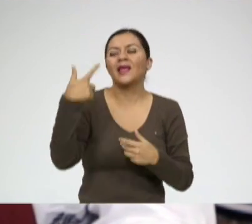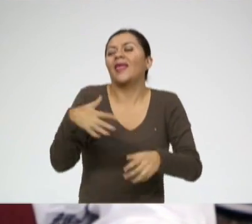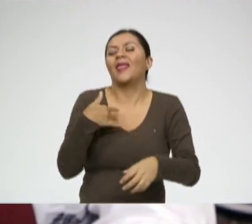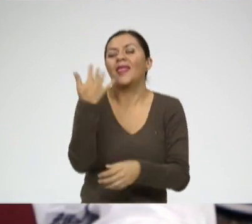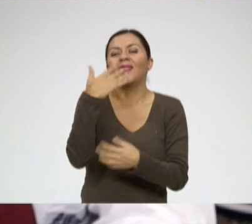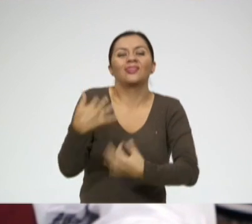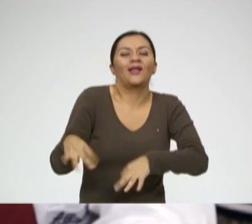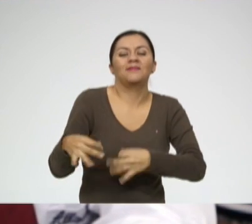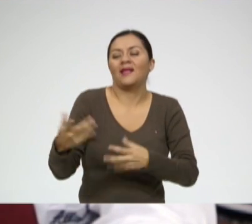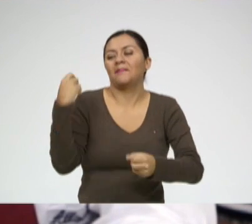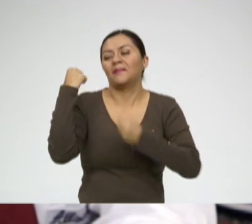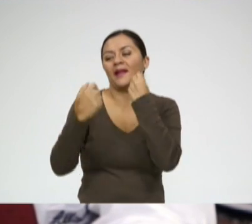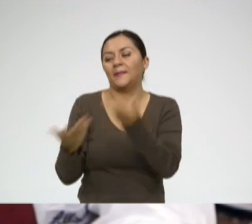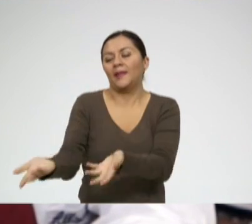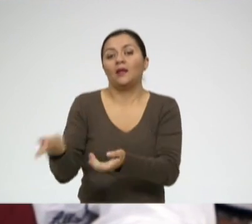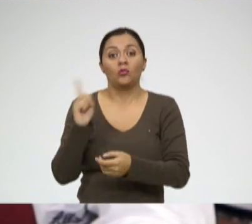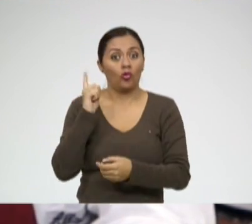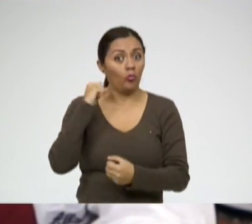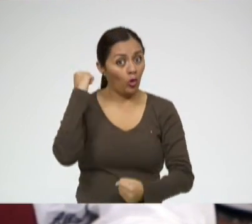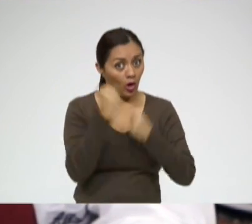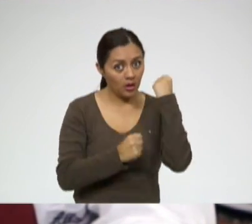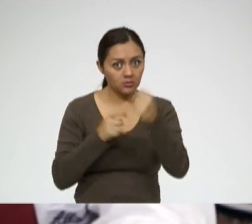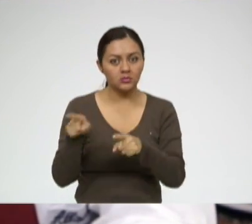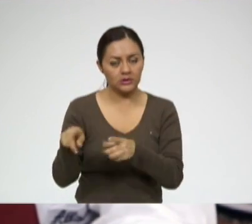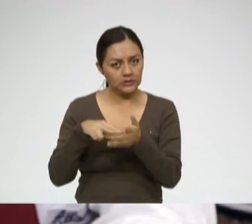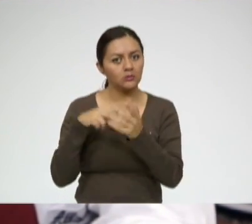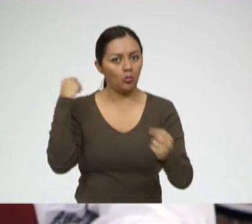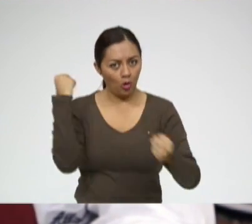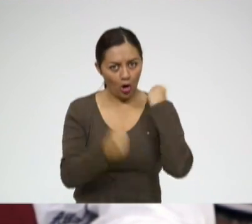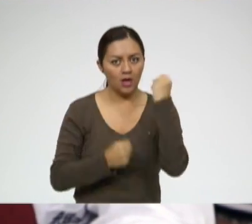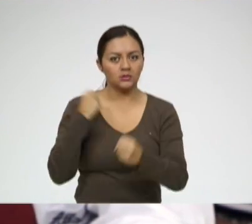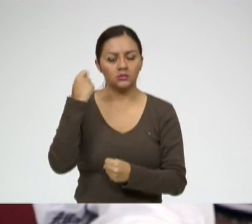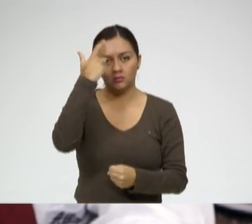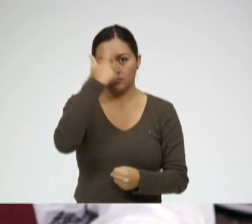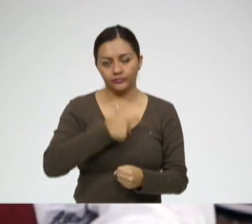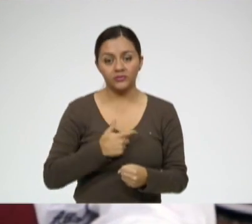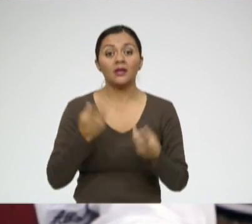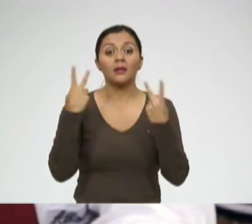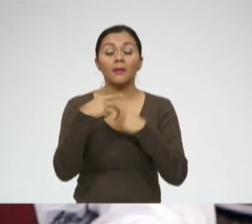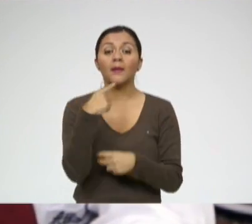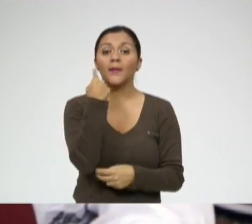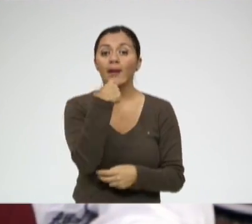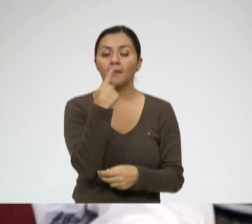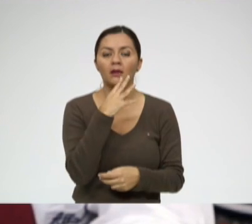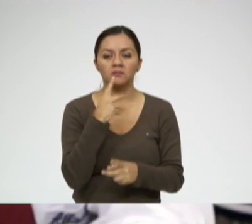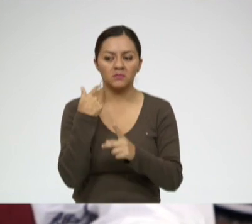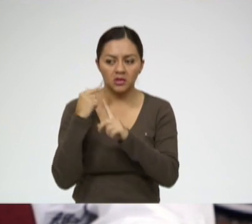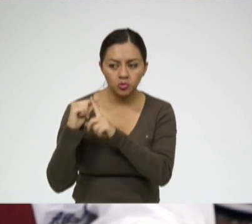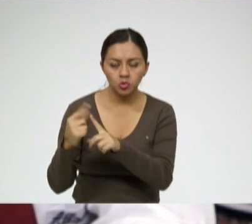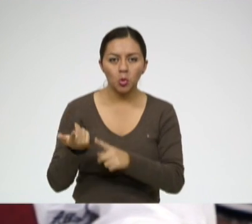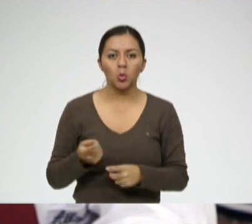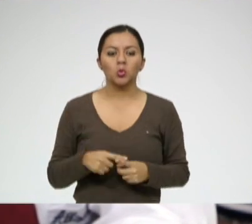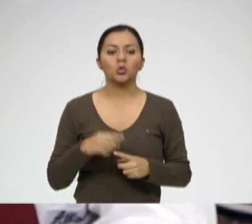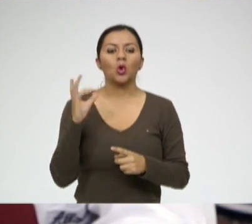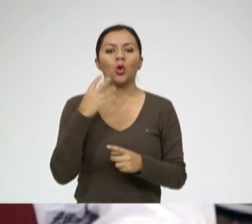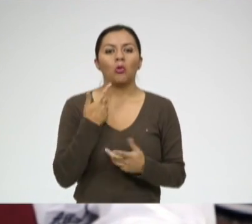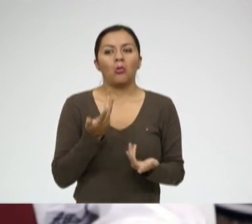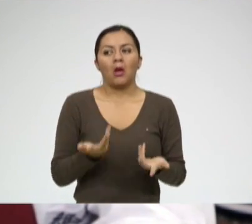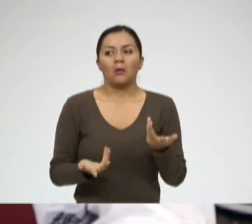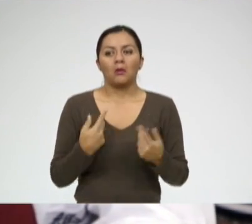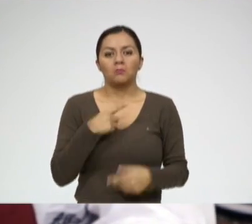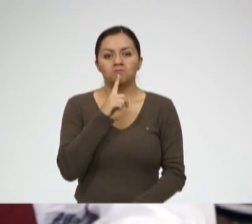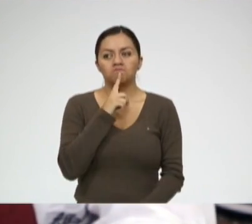algo normal, la violencia física, y la verdad no es así. Y la violencia verbal, insultos, y a veces uno se queda